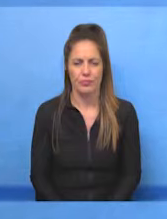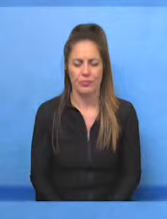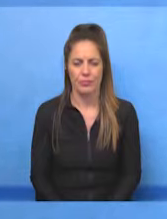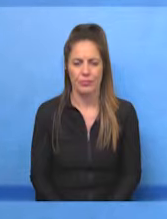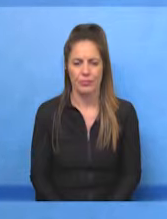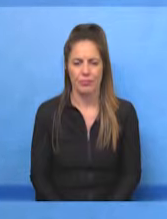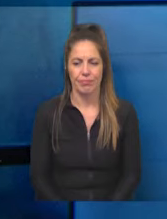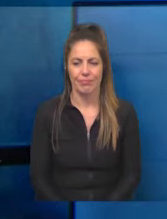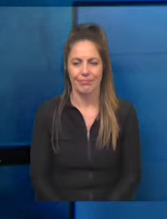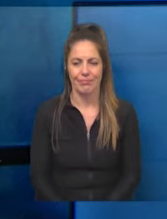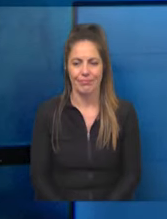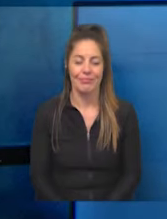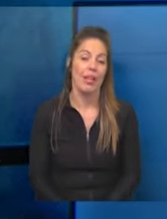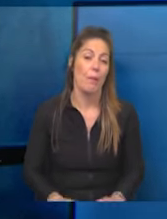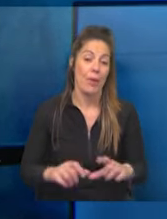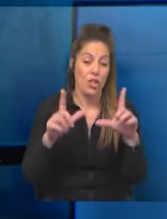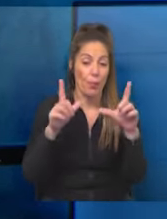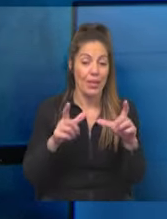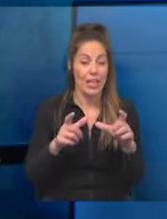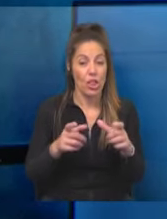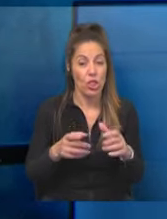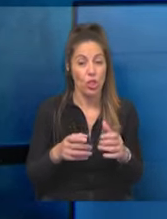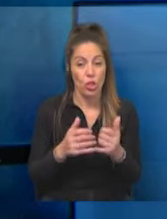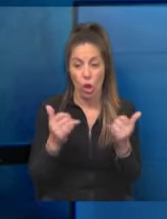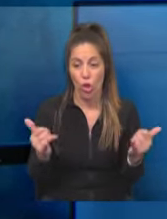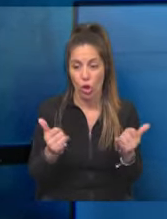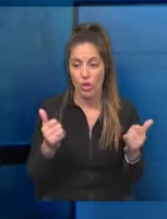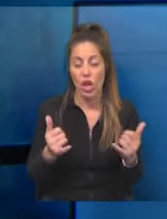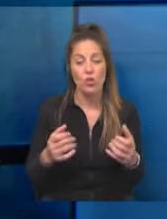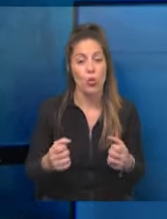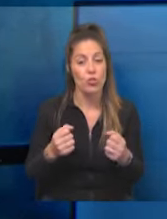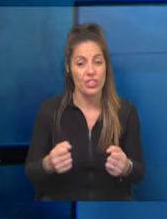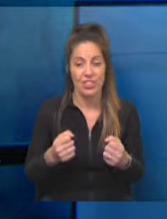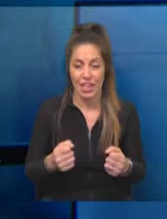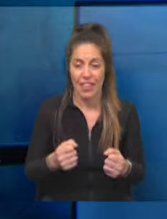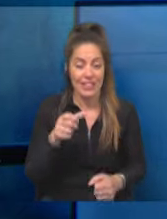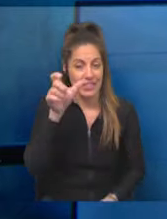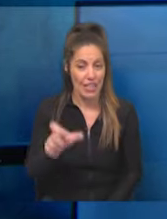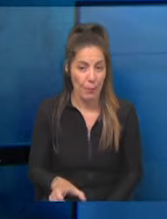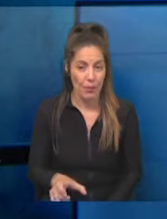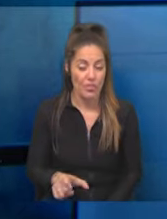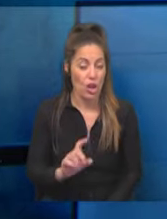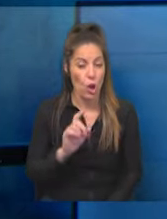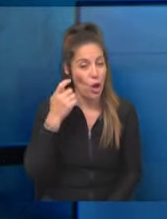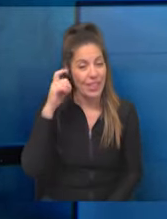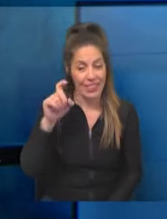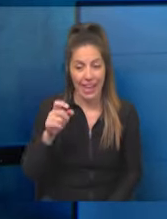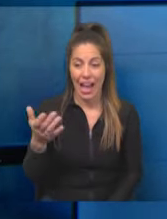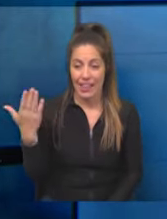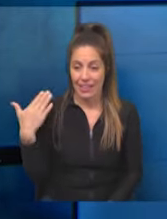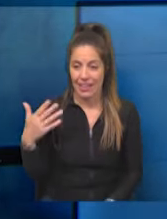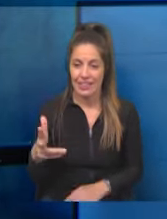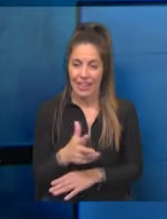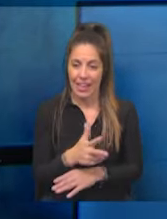gente me sorprende cada día más Su Tribuna su hincha Si la gente no se hace una idea lo que pasa detrás de